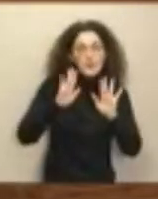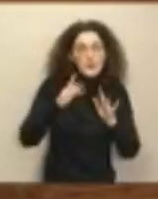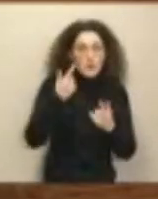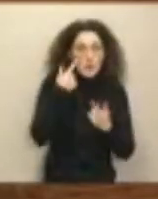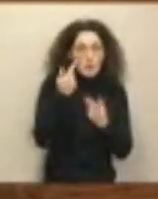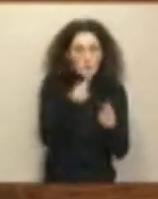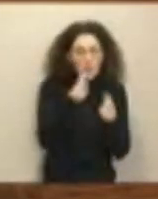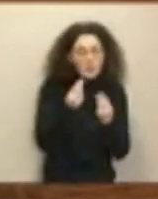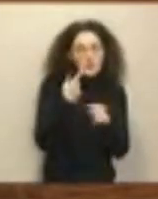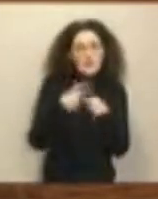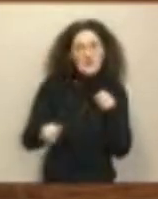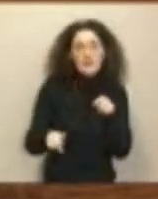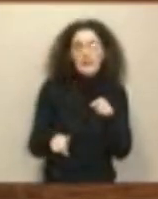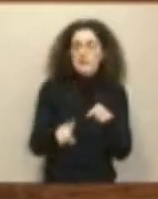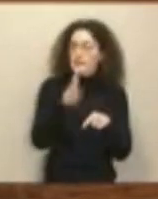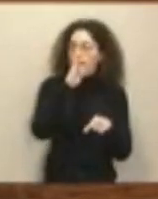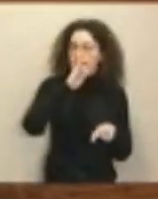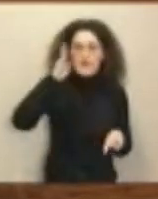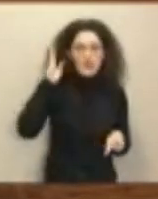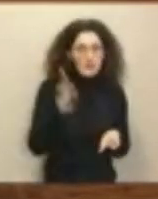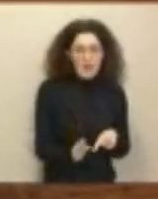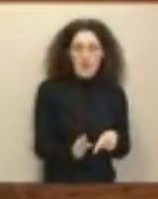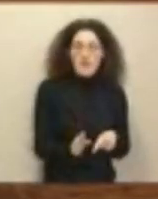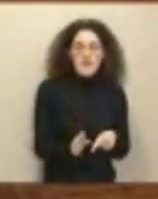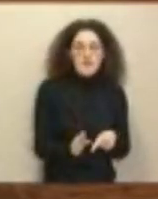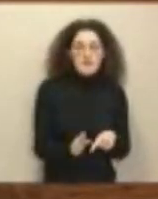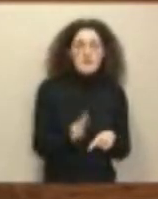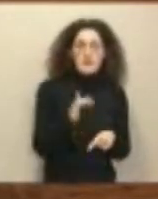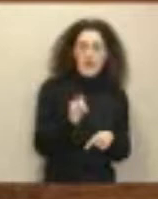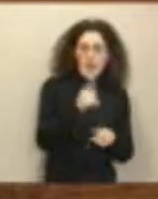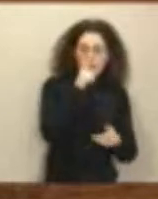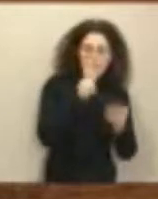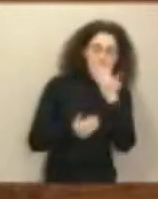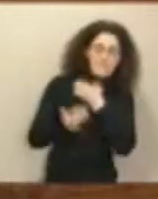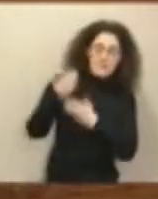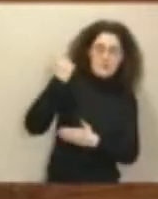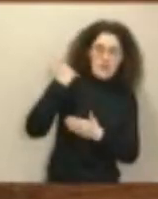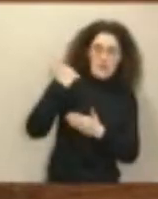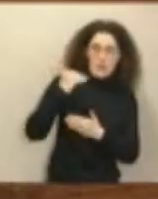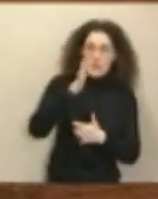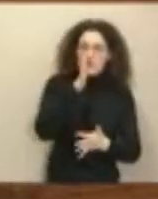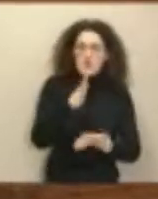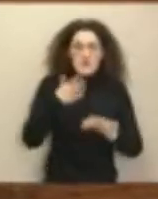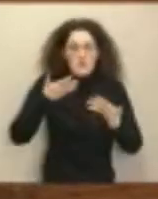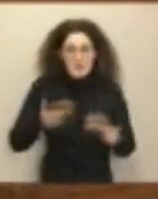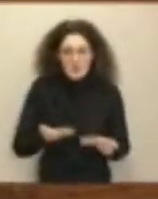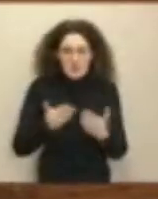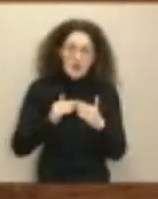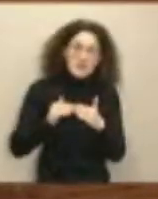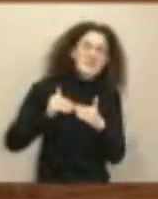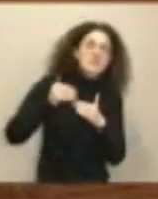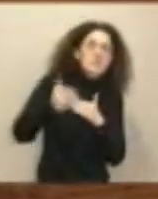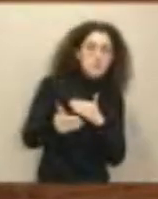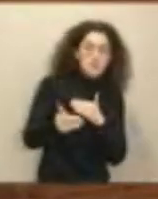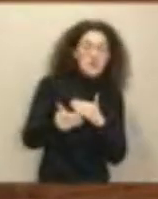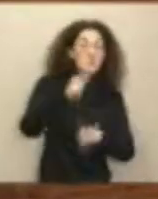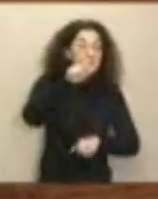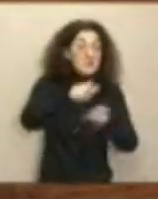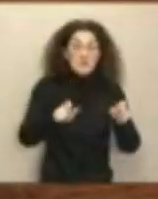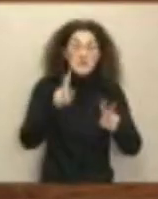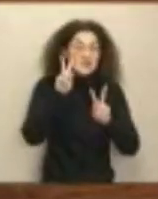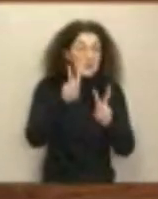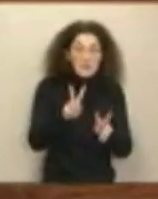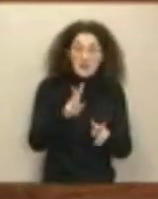la diferencia radical que existe entre el pasado y el presente y el futuro. Y quien no vea